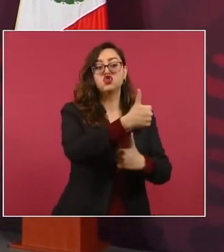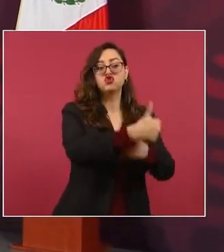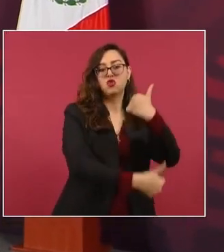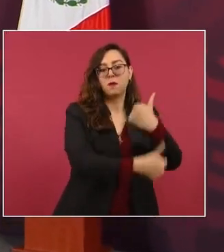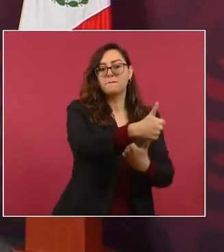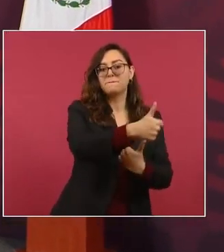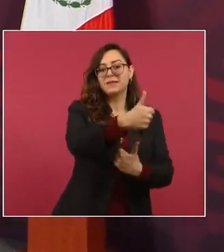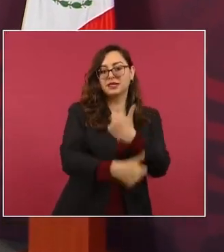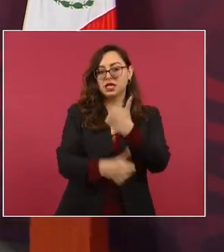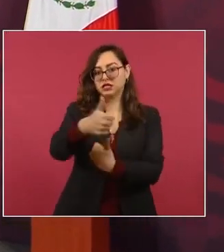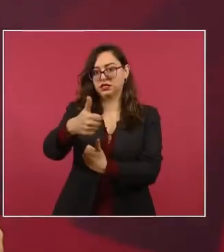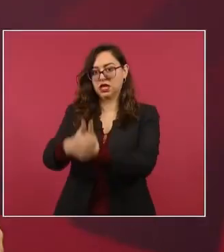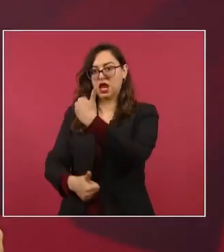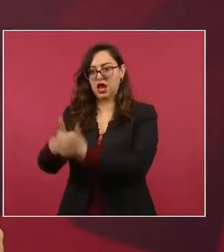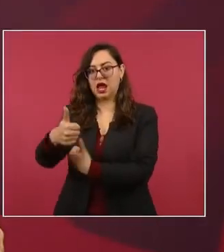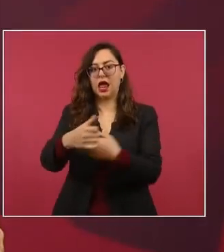compras